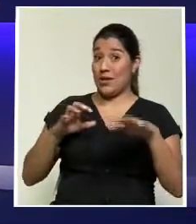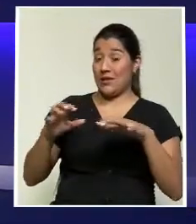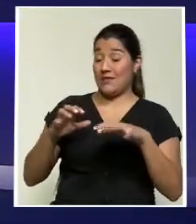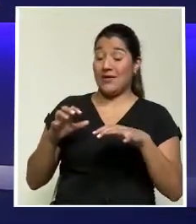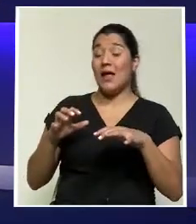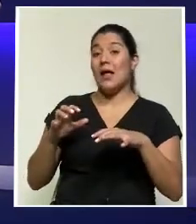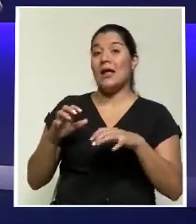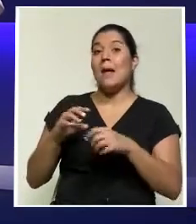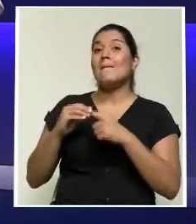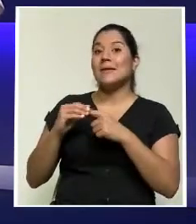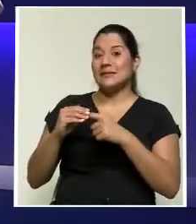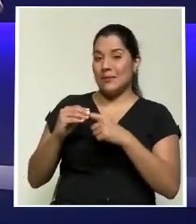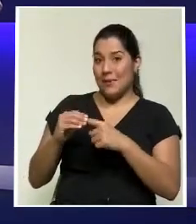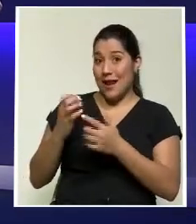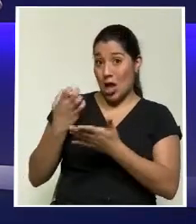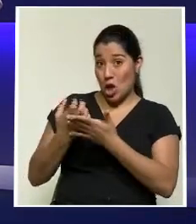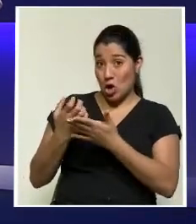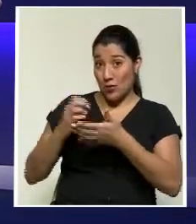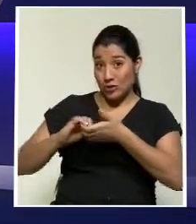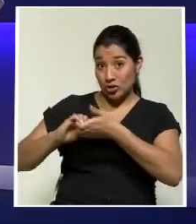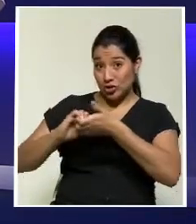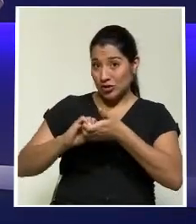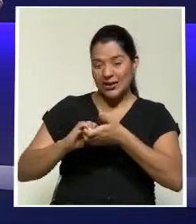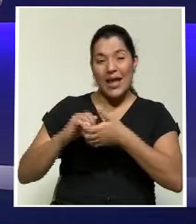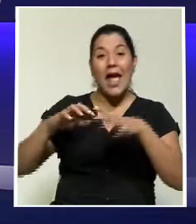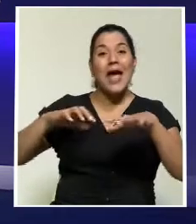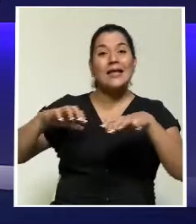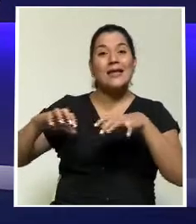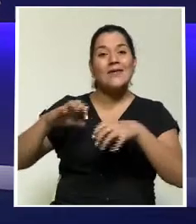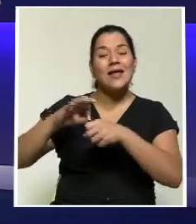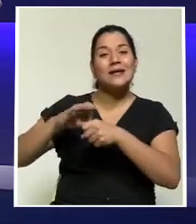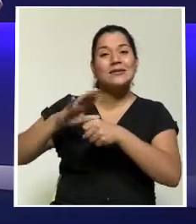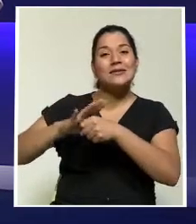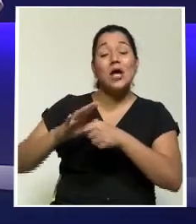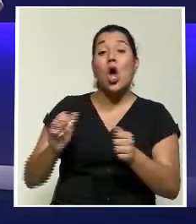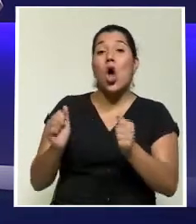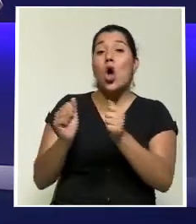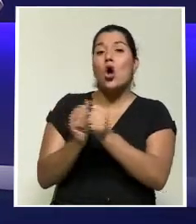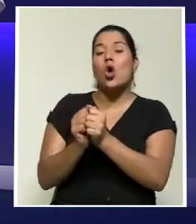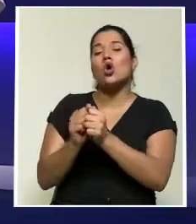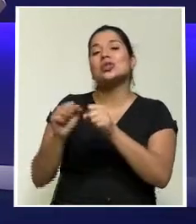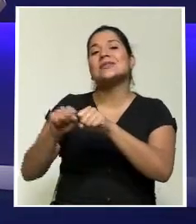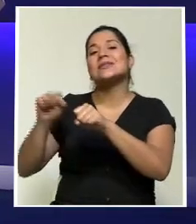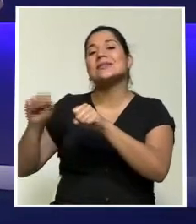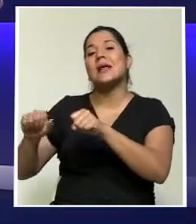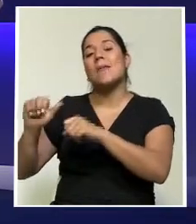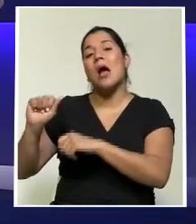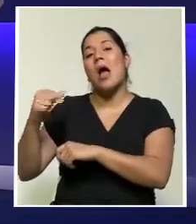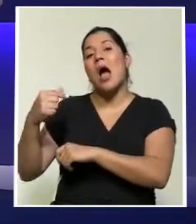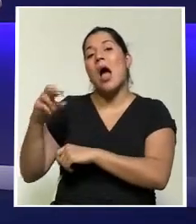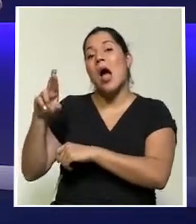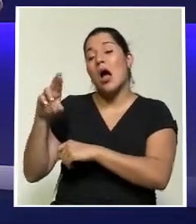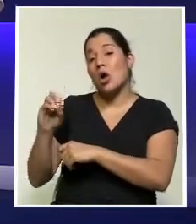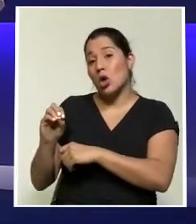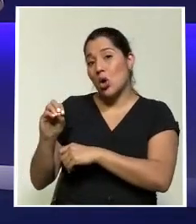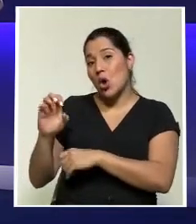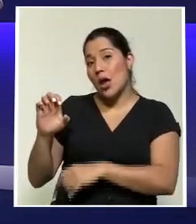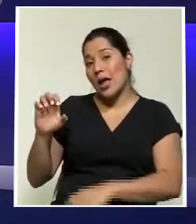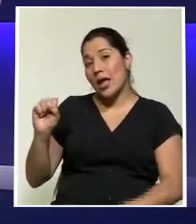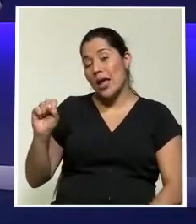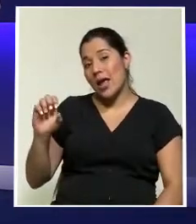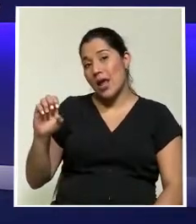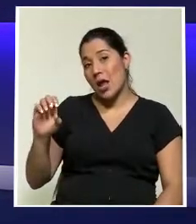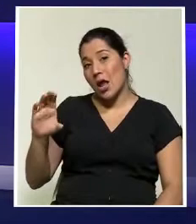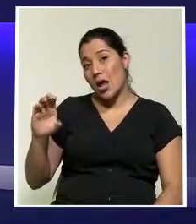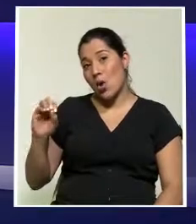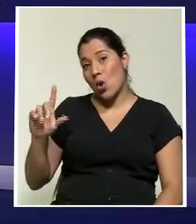social solidaria es la producción agropecuaria bajo el sistema agroecológico, porque justamente se basa en el conocimiento libre, ¿verdad?